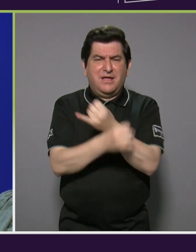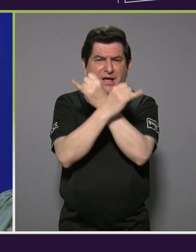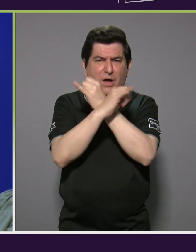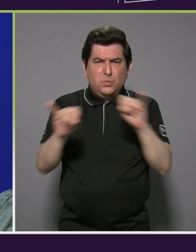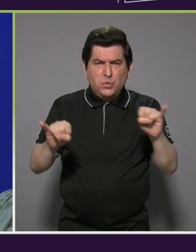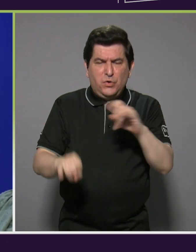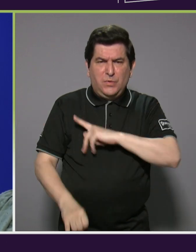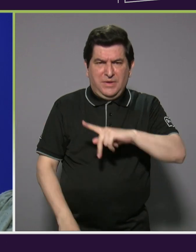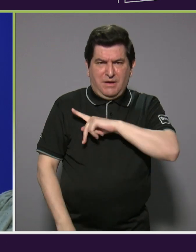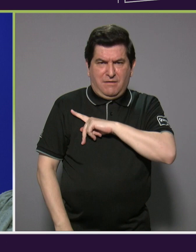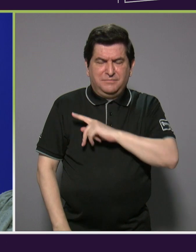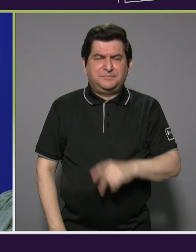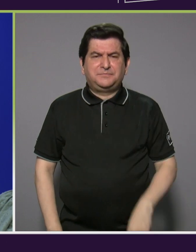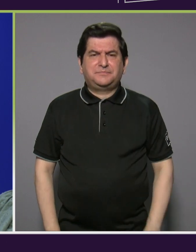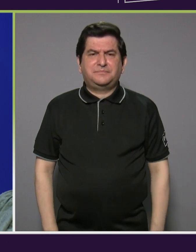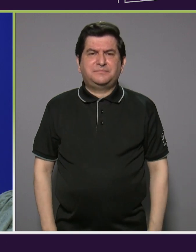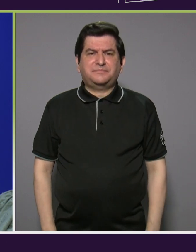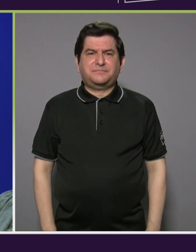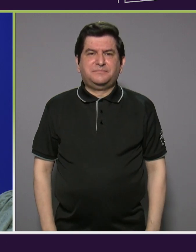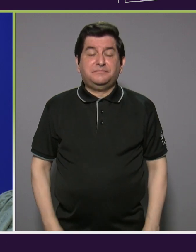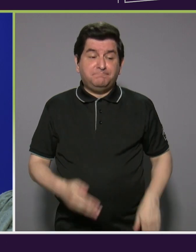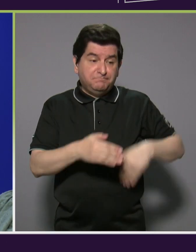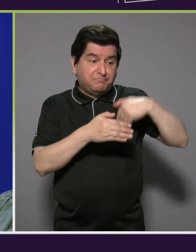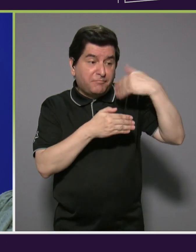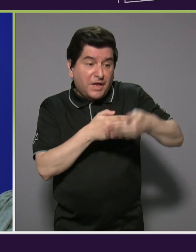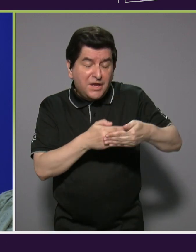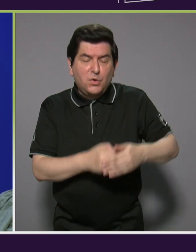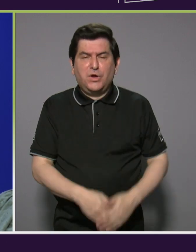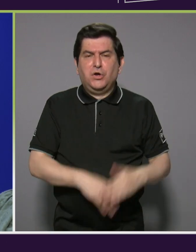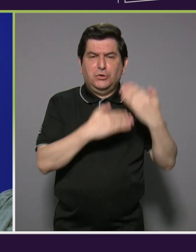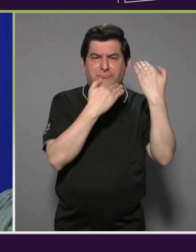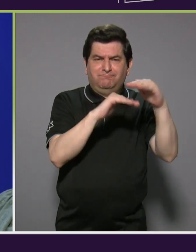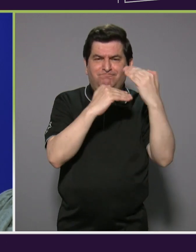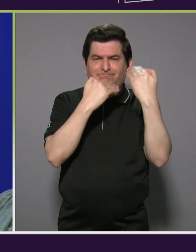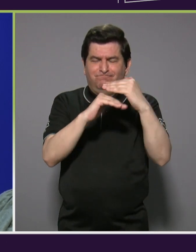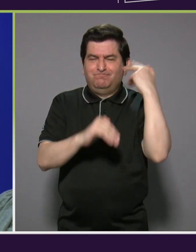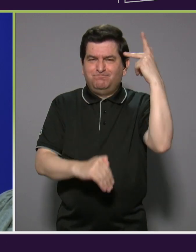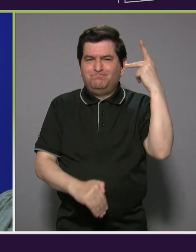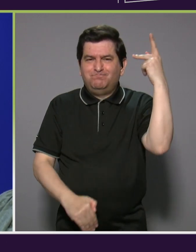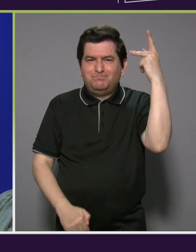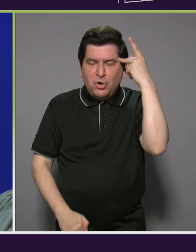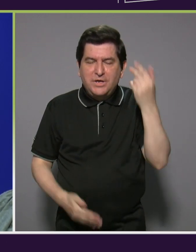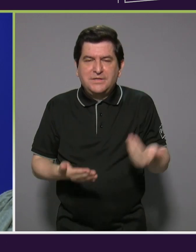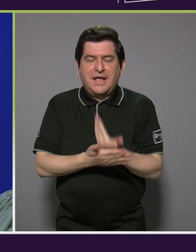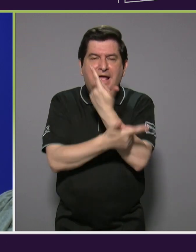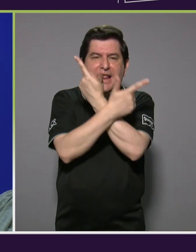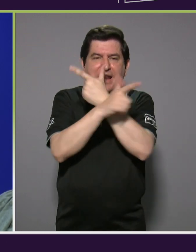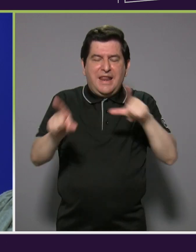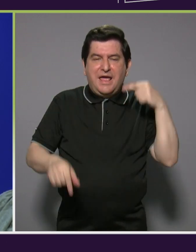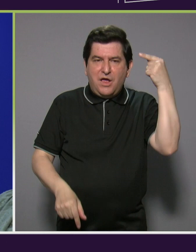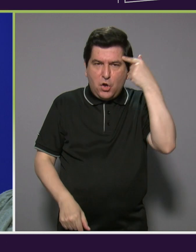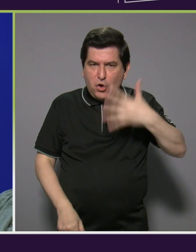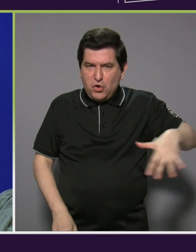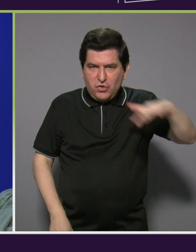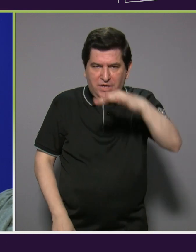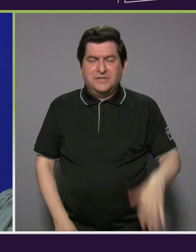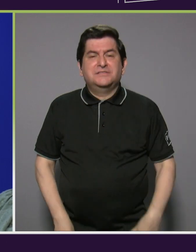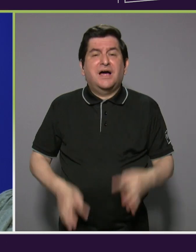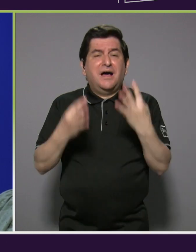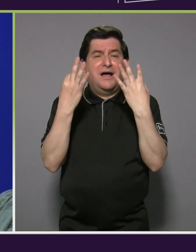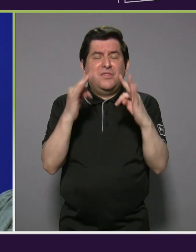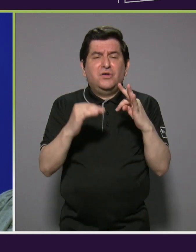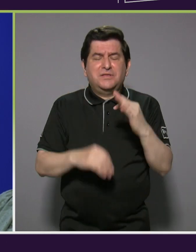autonomía y luego también las restricciones de las políticas neoliberales del Estado que han tratado